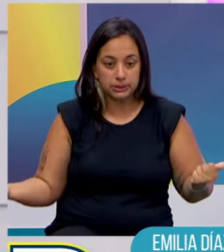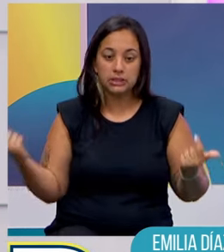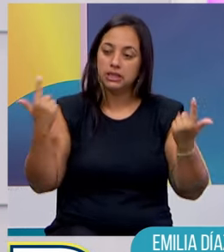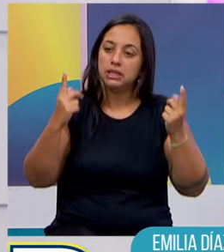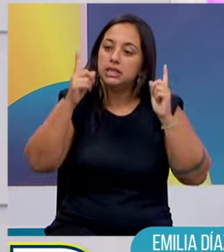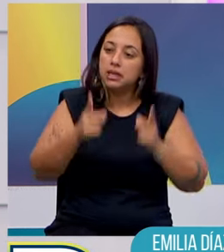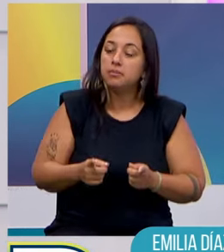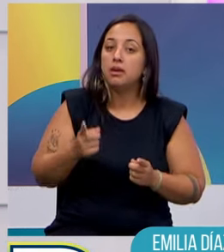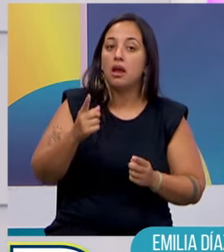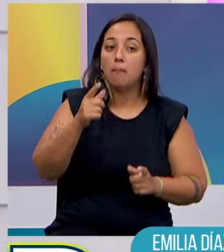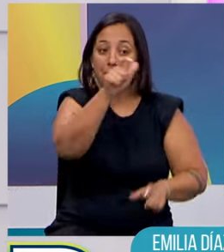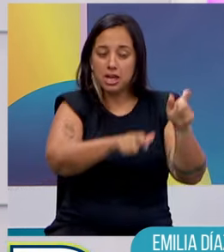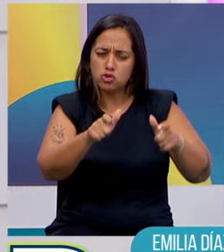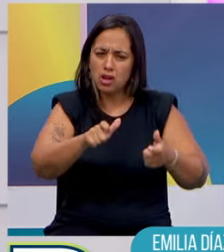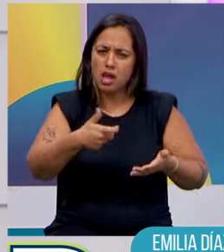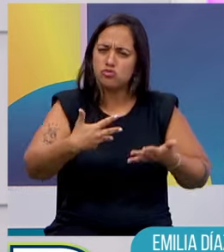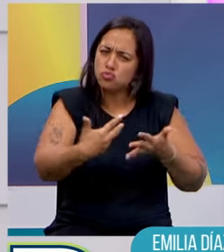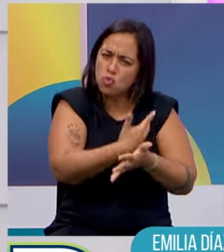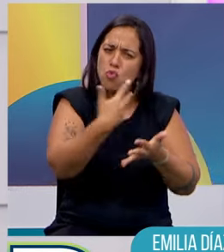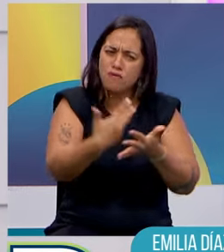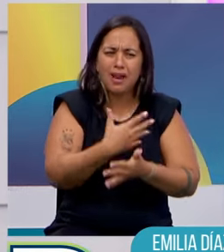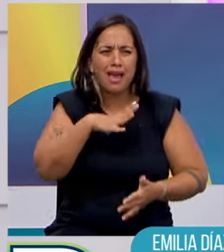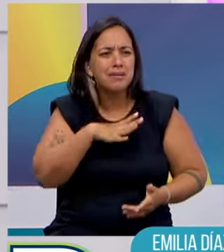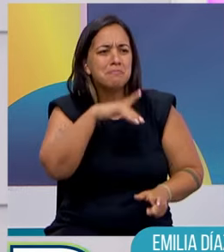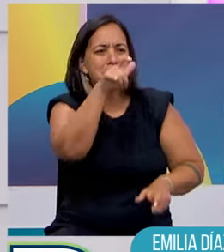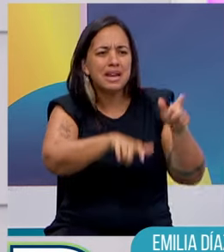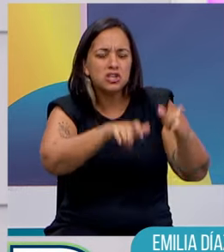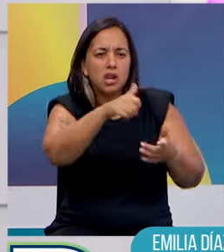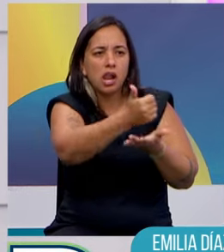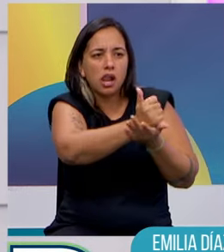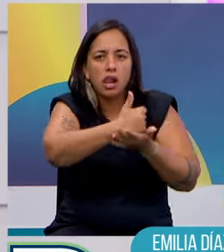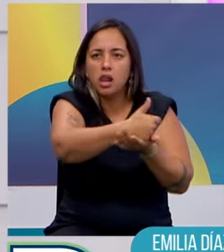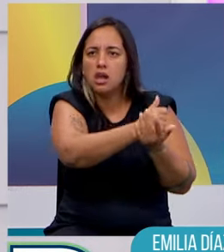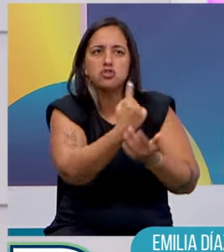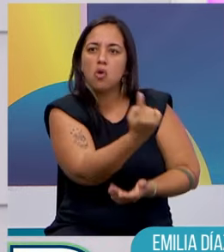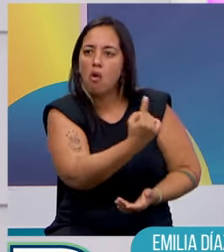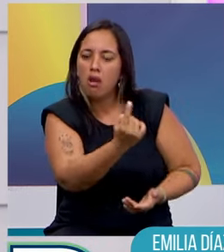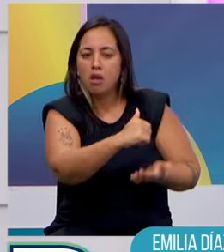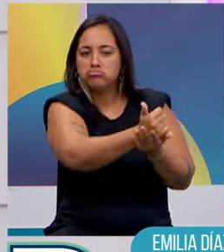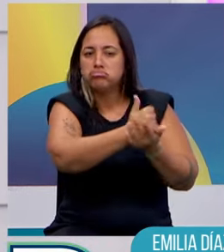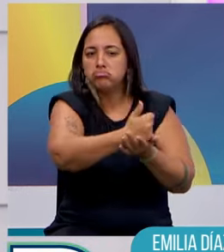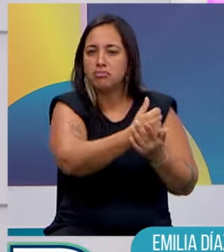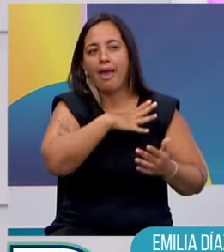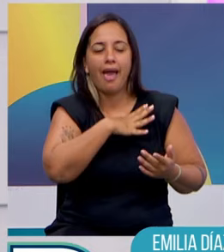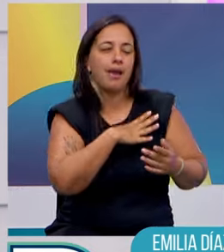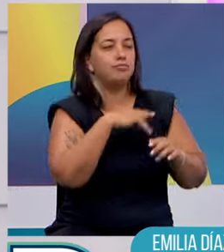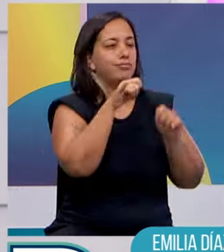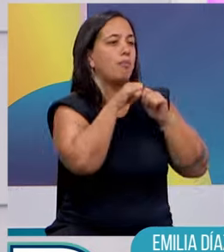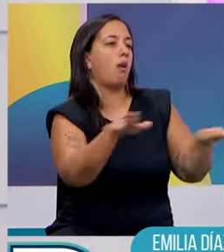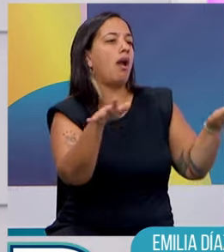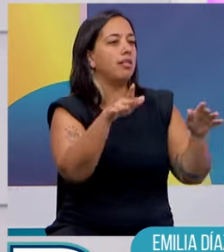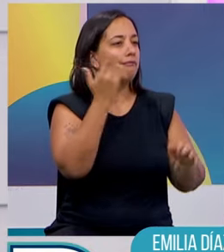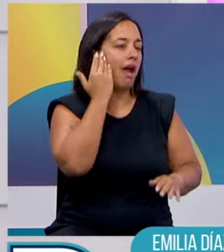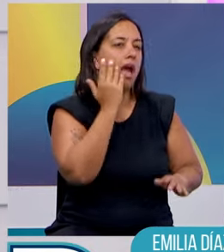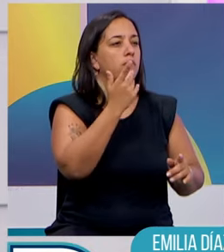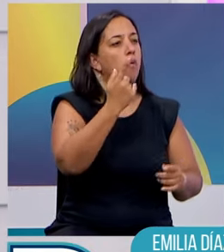sufre. Hay mucha gente sola, sola, llena de redes y llena de perfiles sociales y llena de poses, pero muy